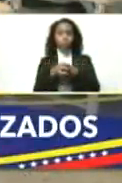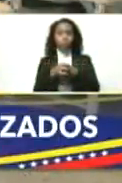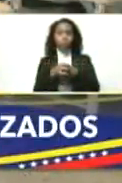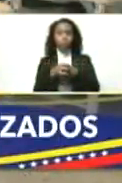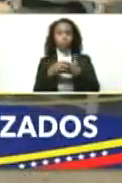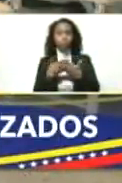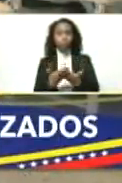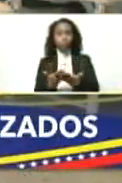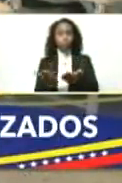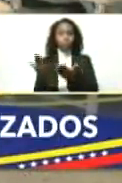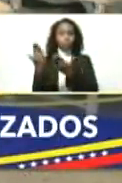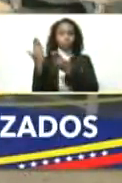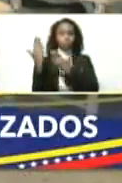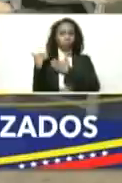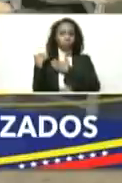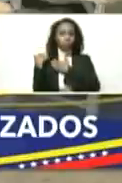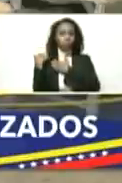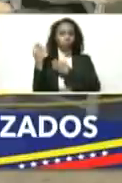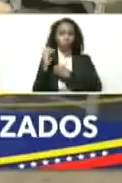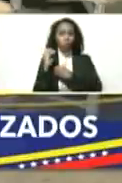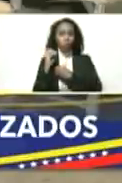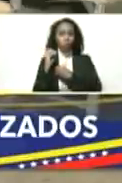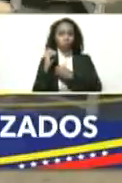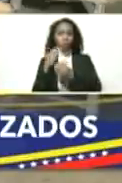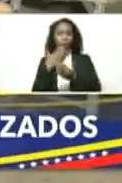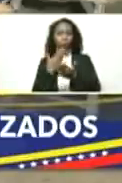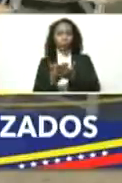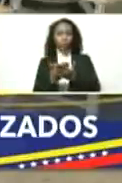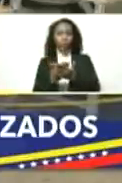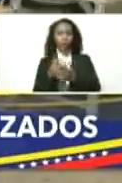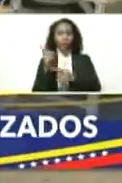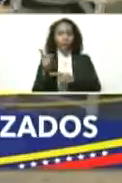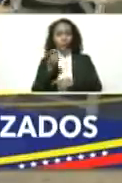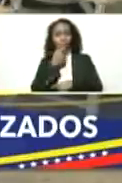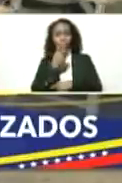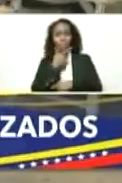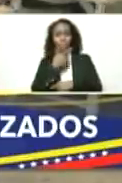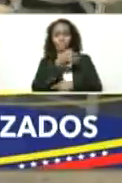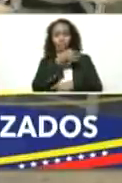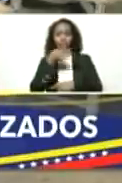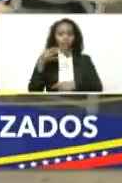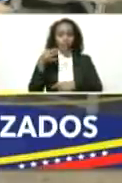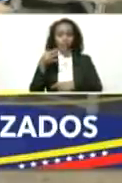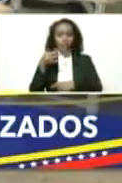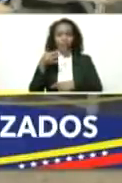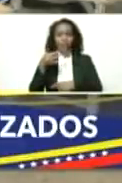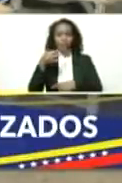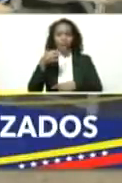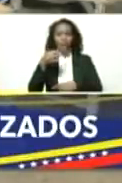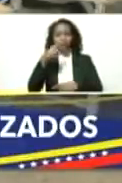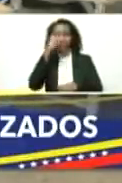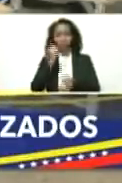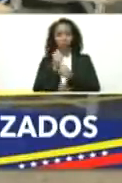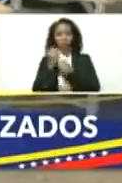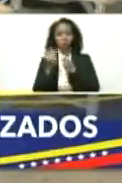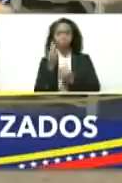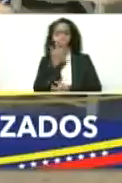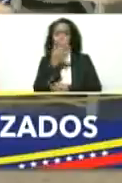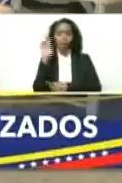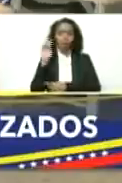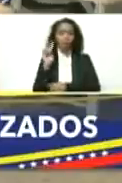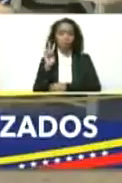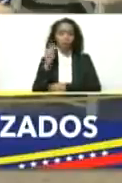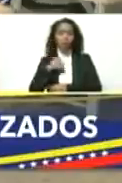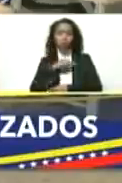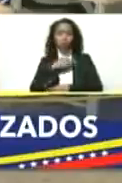en aportar o darnos apoyo en esta maravillosa gestión como es Vitrina Venezuela. Nosotros estamos